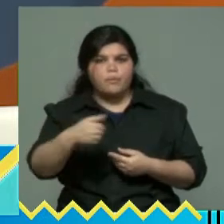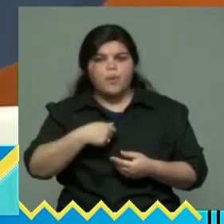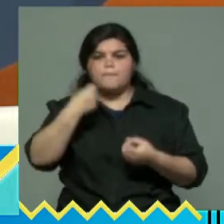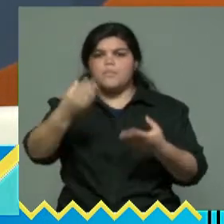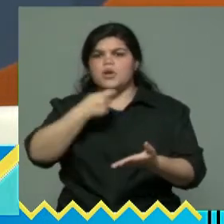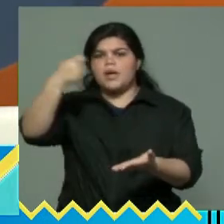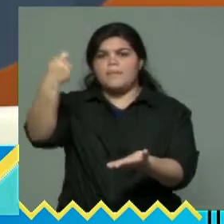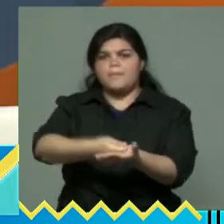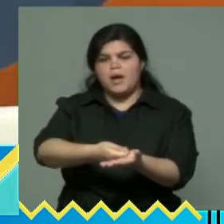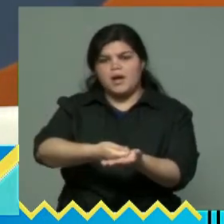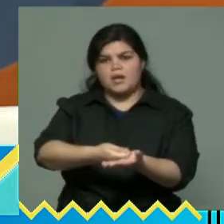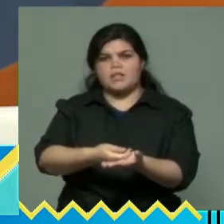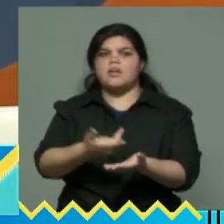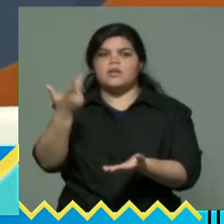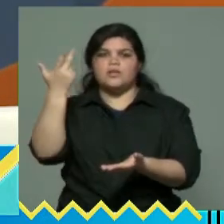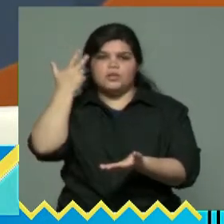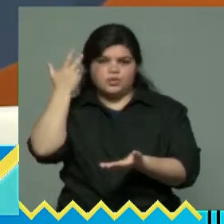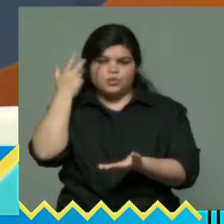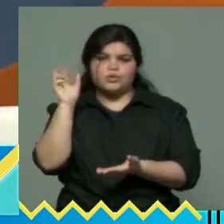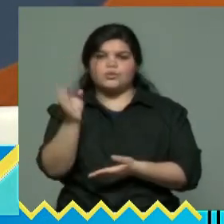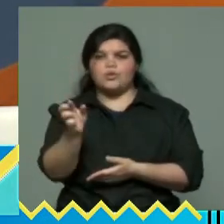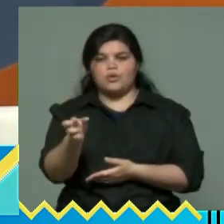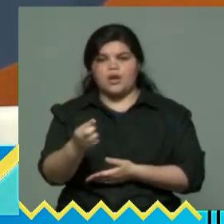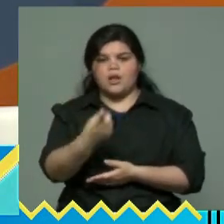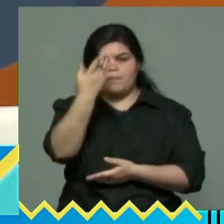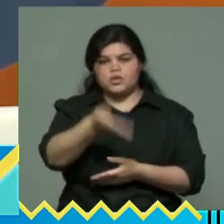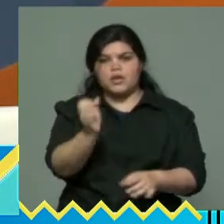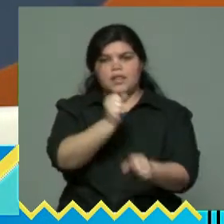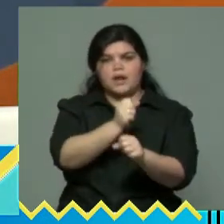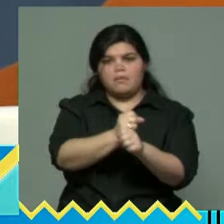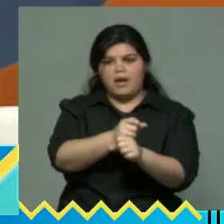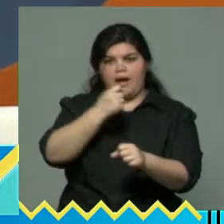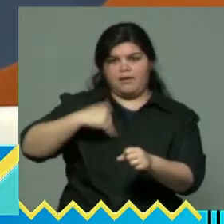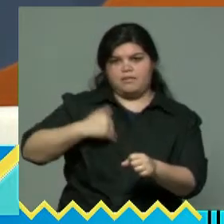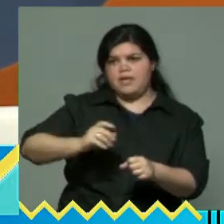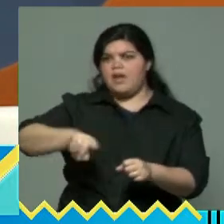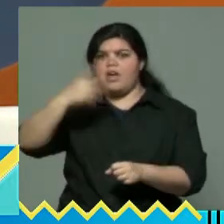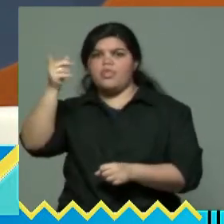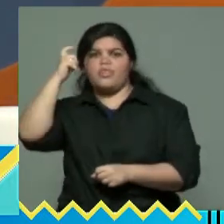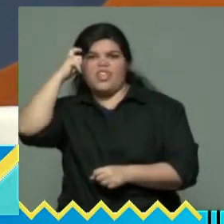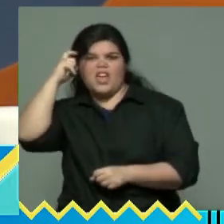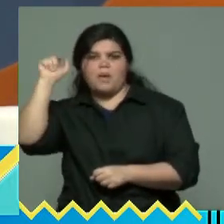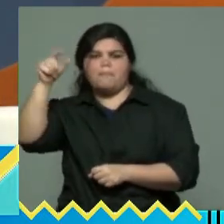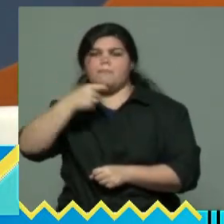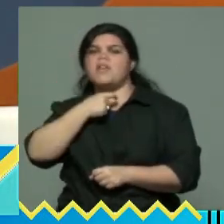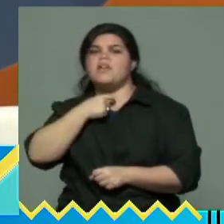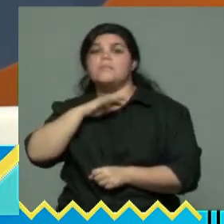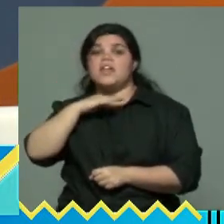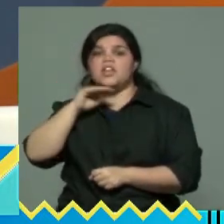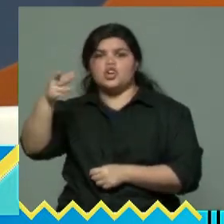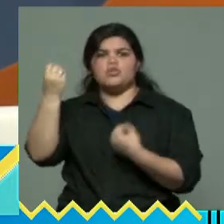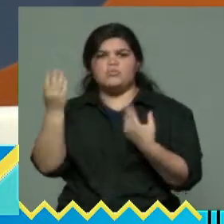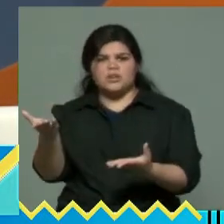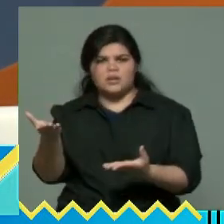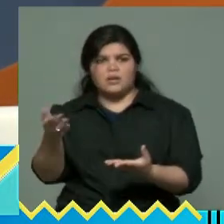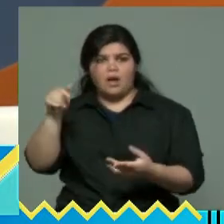pagar $18 un obrero por hora en la Argentina y pagarlo 10 en México. Por ejemplo, Techín. Bueno, lo que quieren lograr ahora es que todos